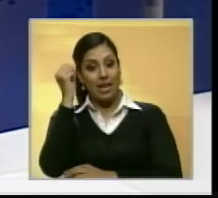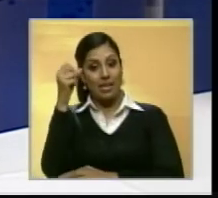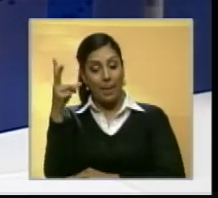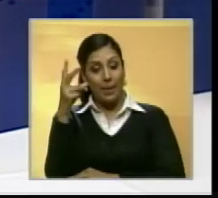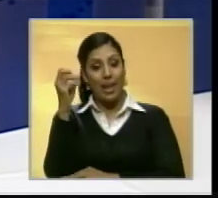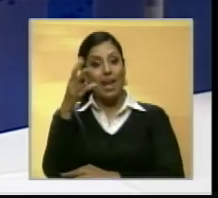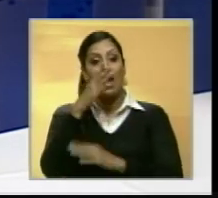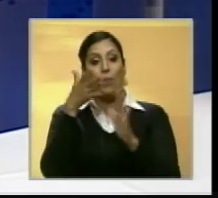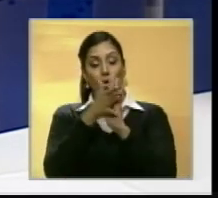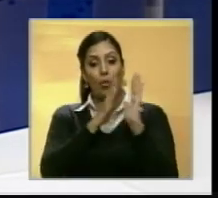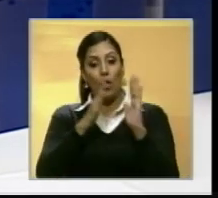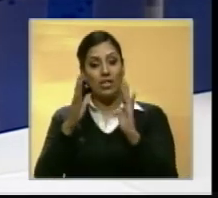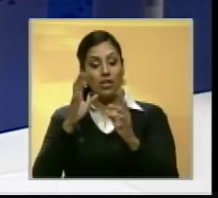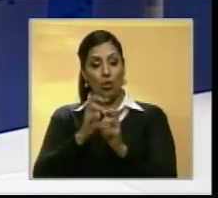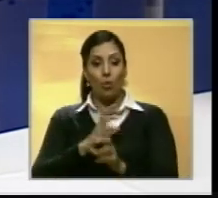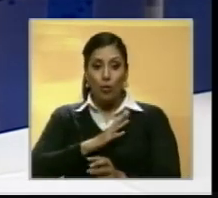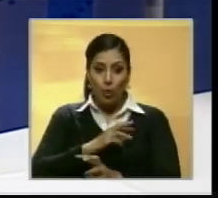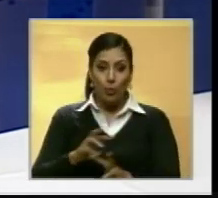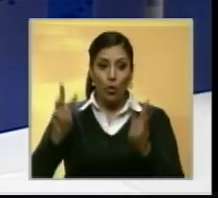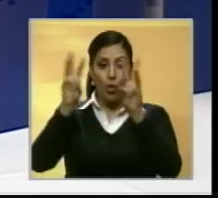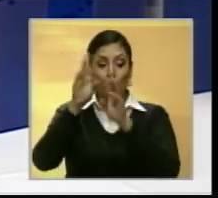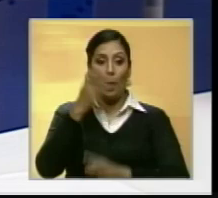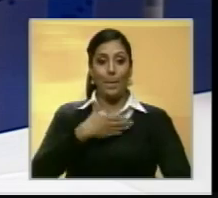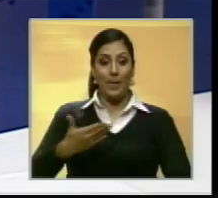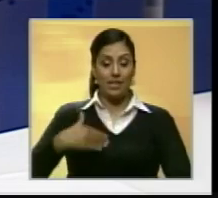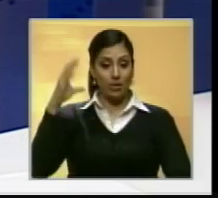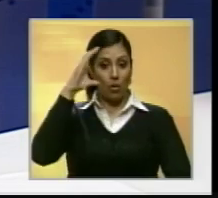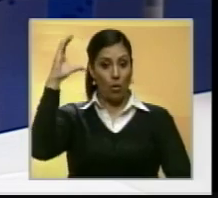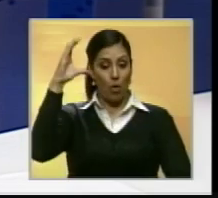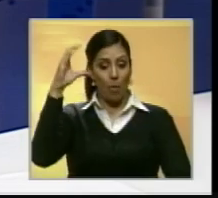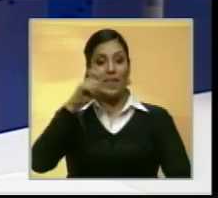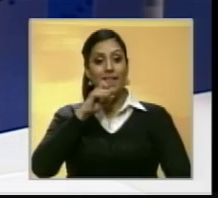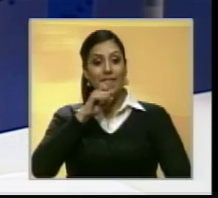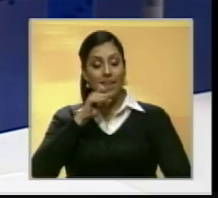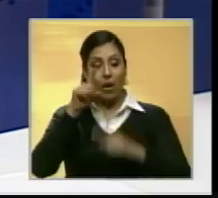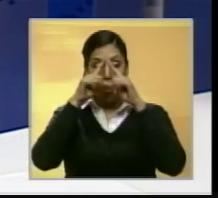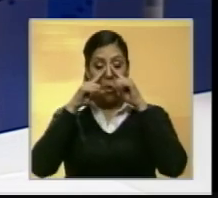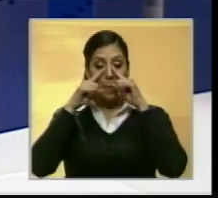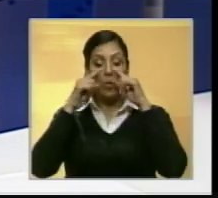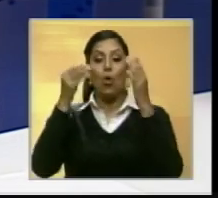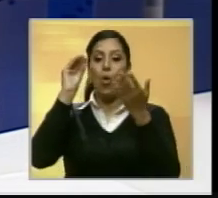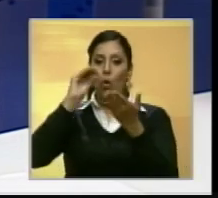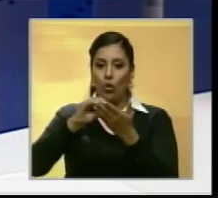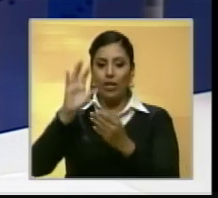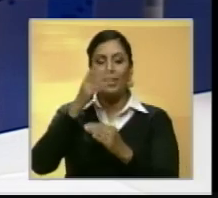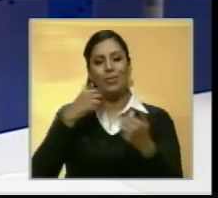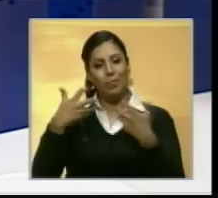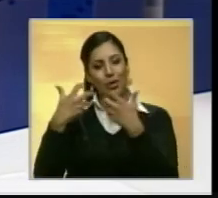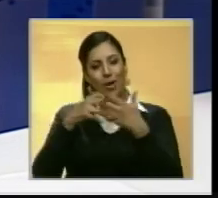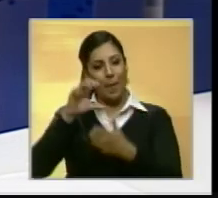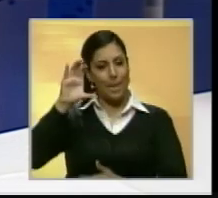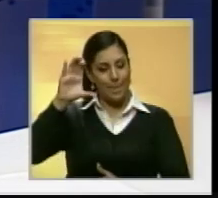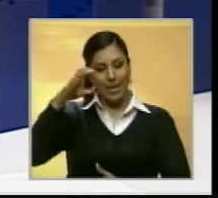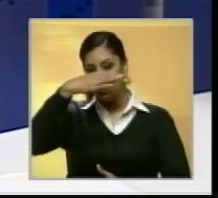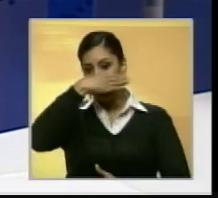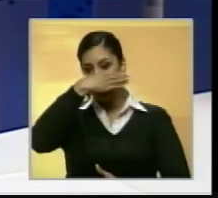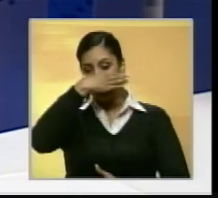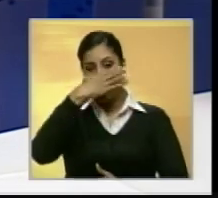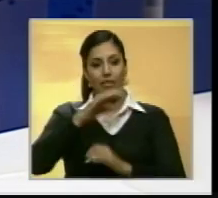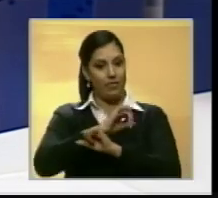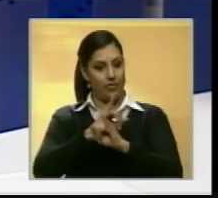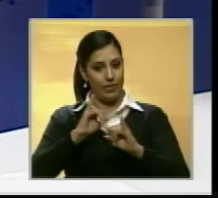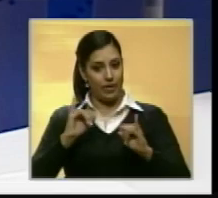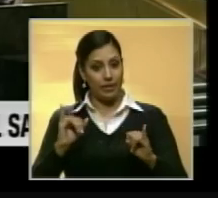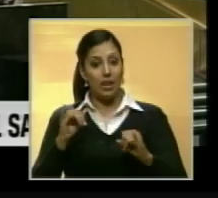Asamblea General de la Organización de Naciones Unidas, el presidente de Colombia, Juan Manuel Santos, ratificó que el conflicto de su país con las FARC ha